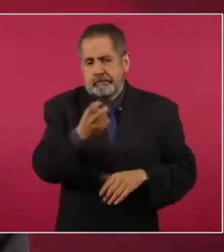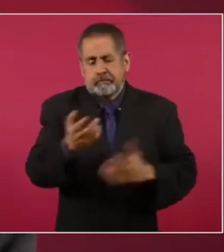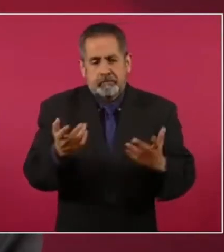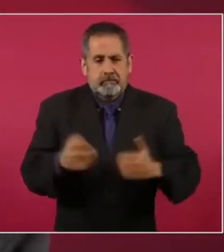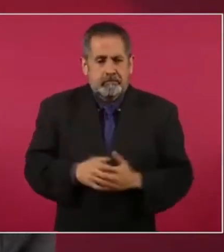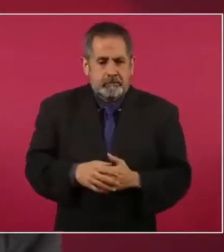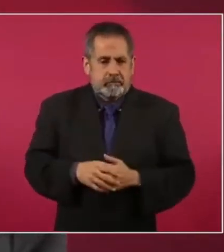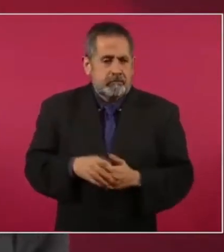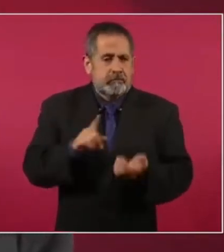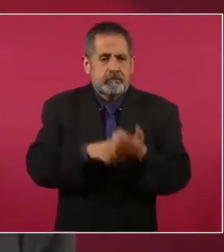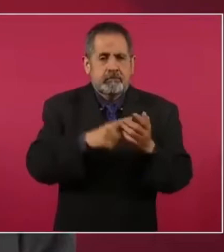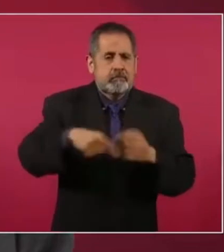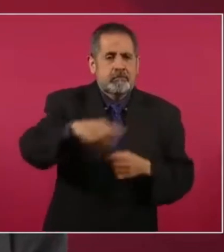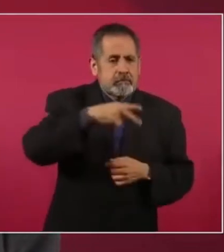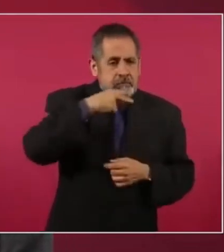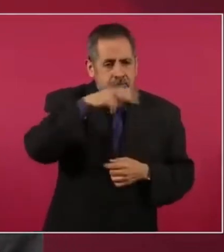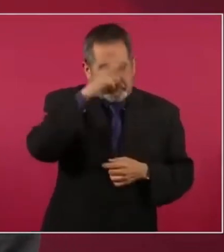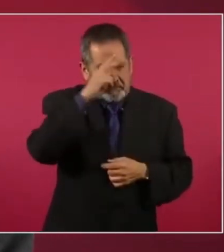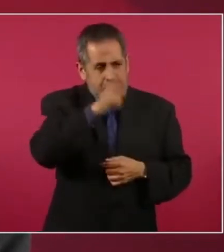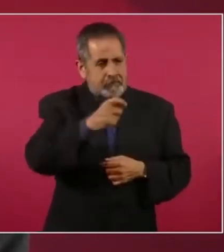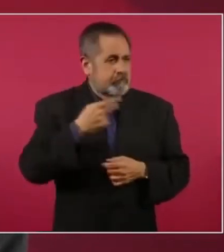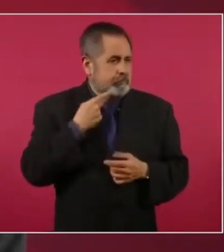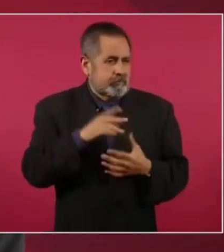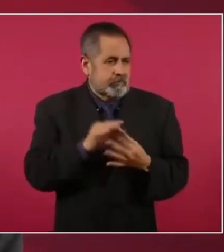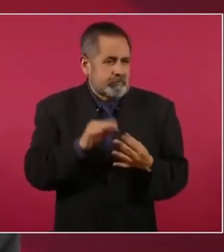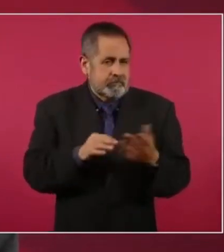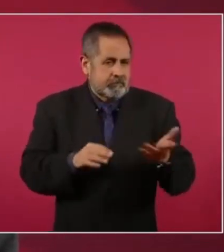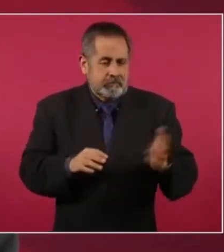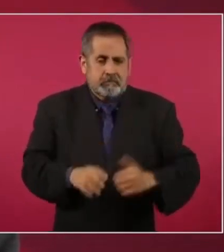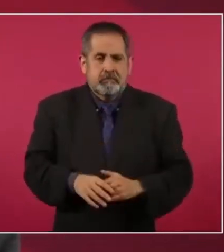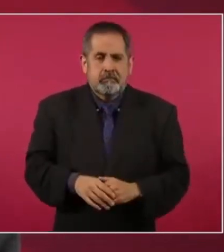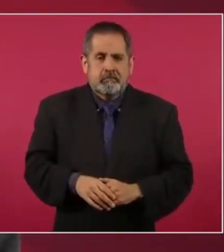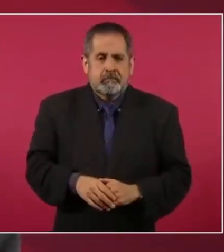al analfabetismo político,